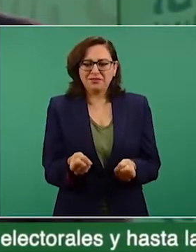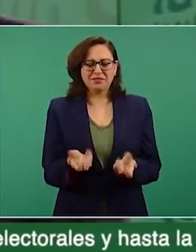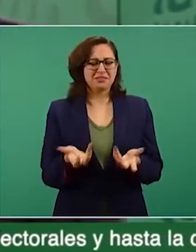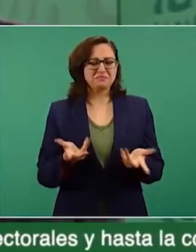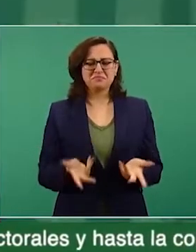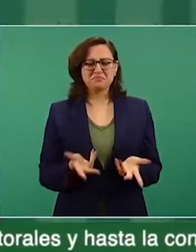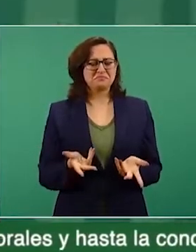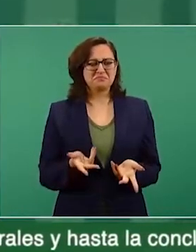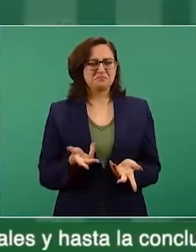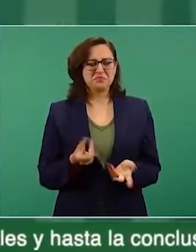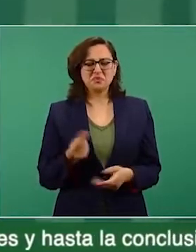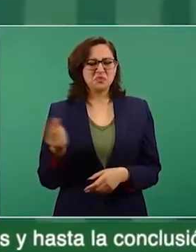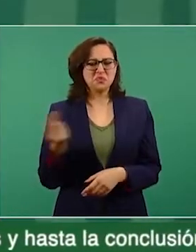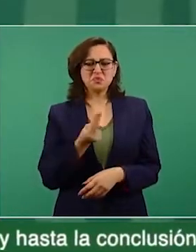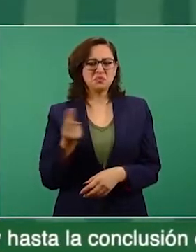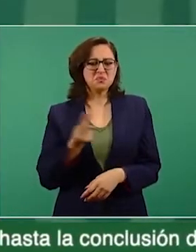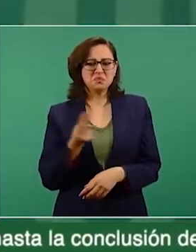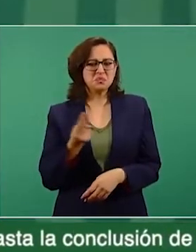y que no es